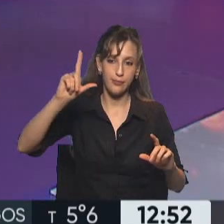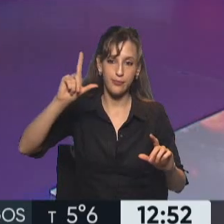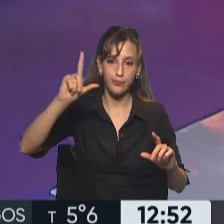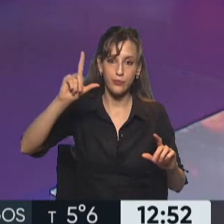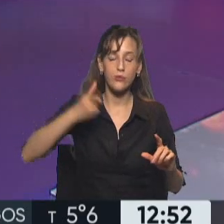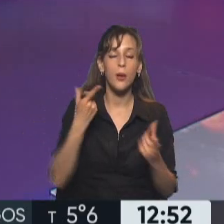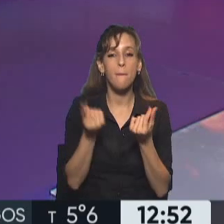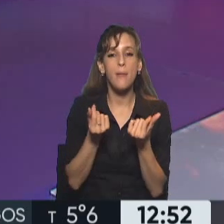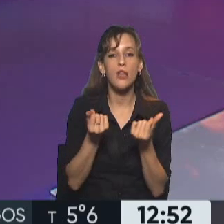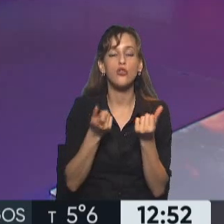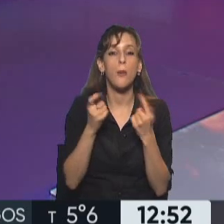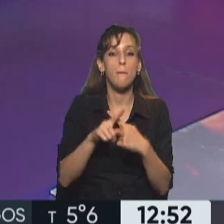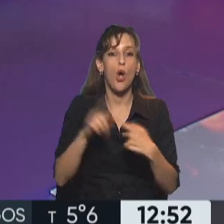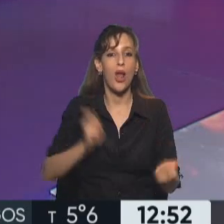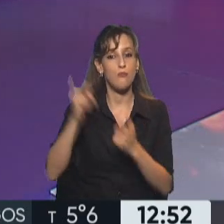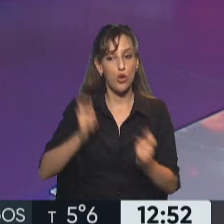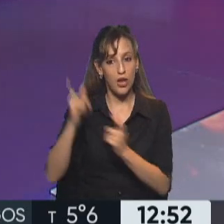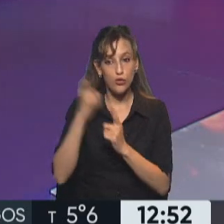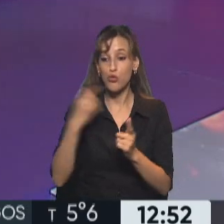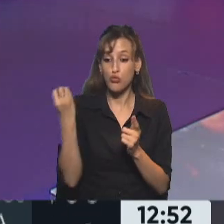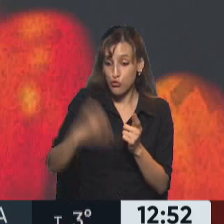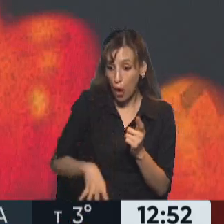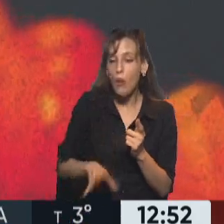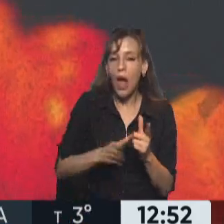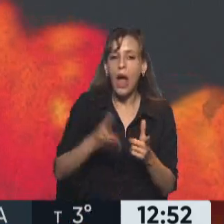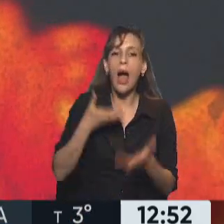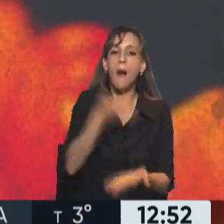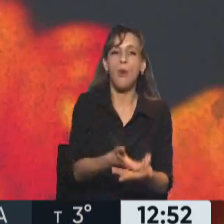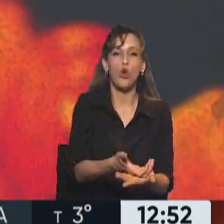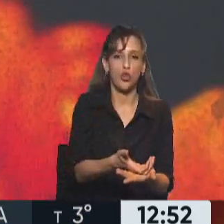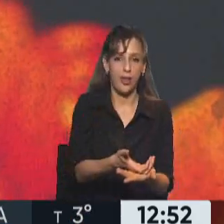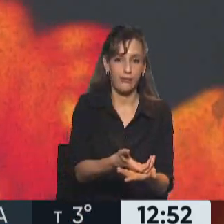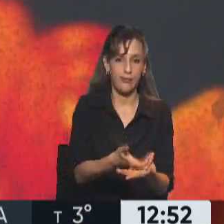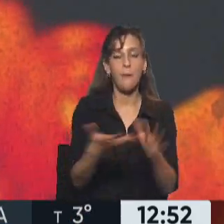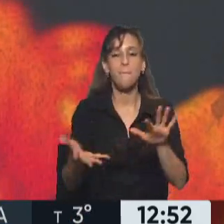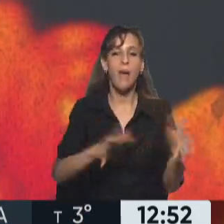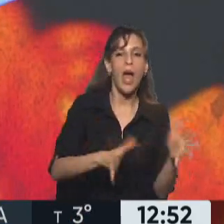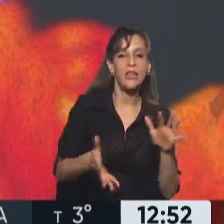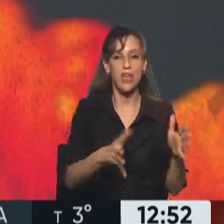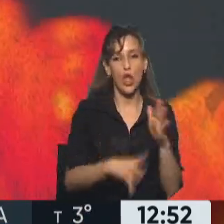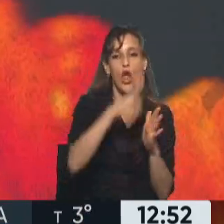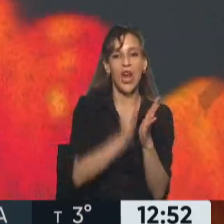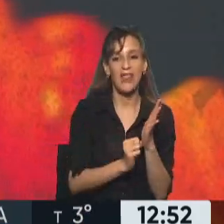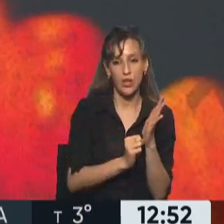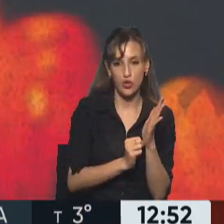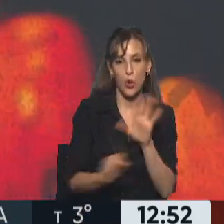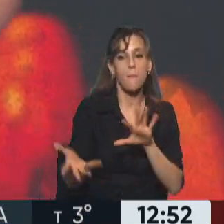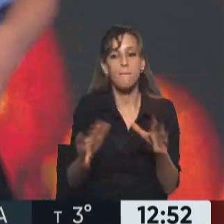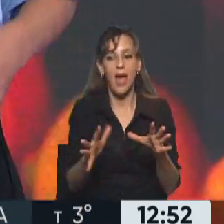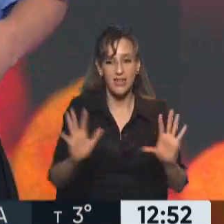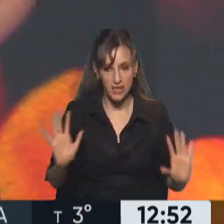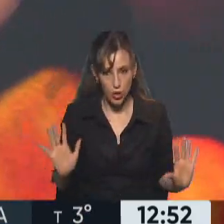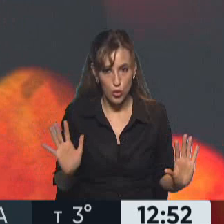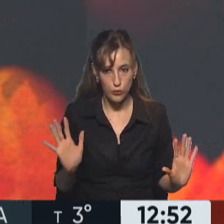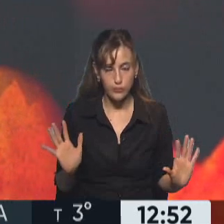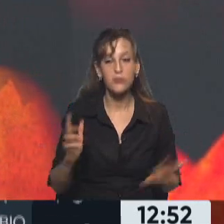para el exportador, entonces lo que excede lo aporta. Es similar, no es lo mismo, a retenciones móviles, es solamente para los que están dentro del fideicomiso,